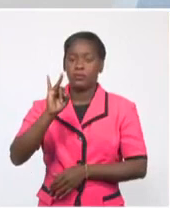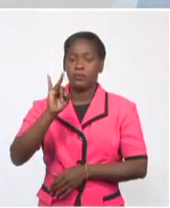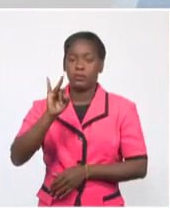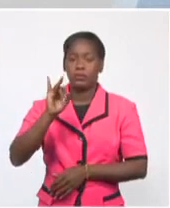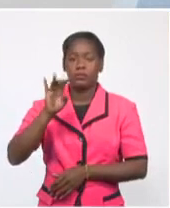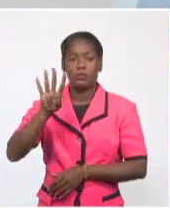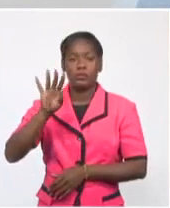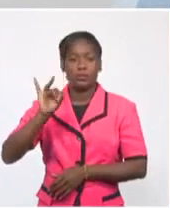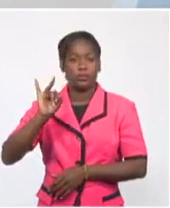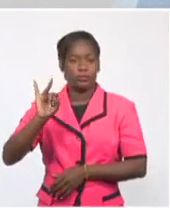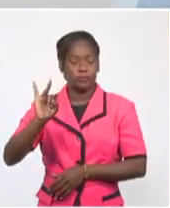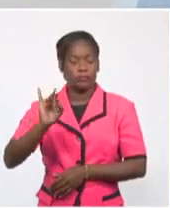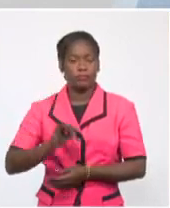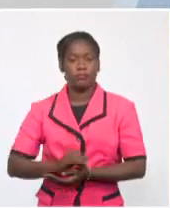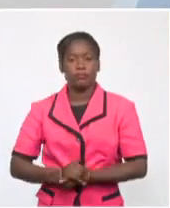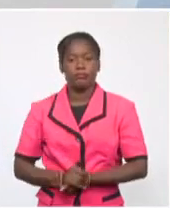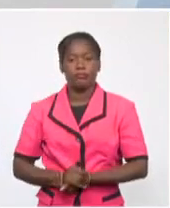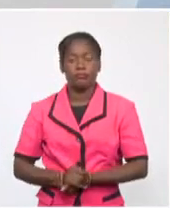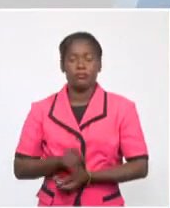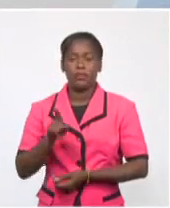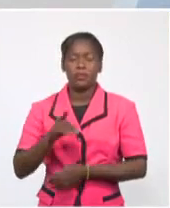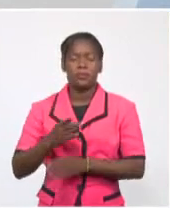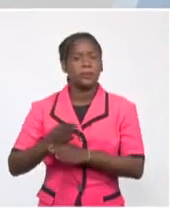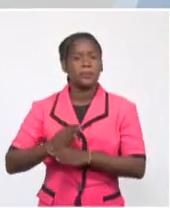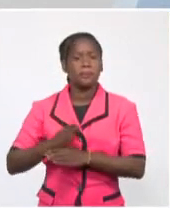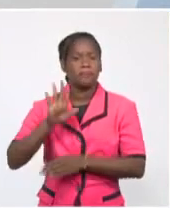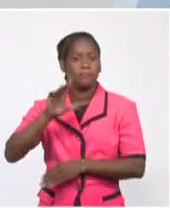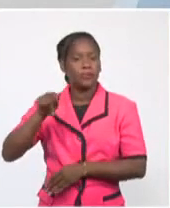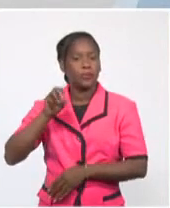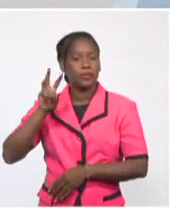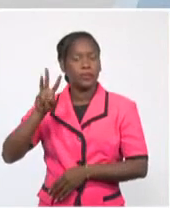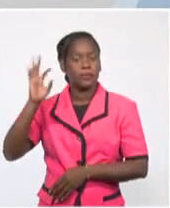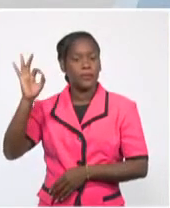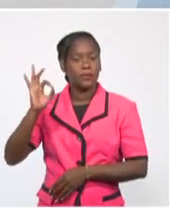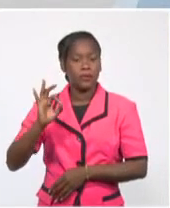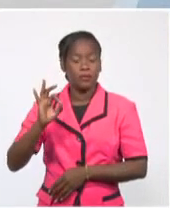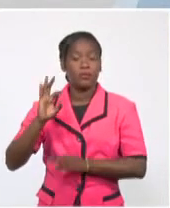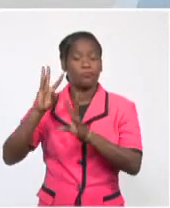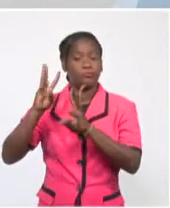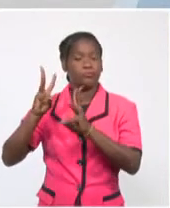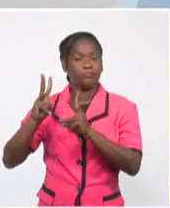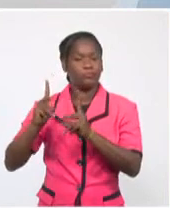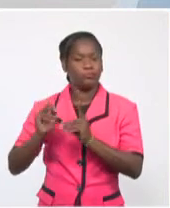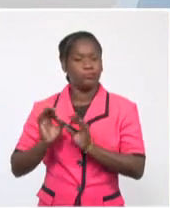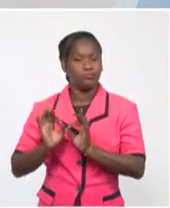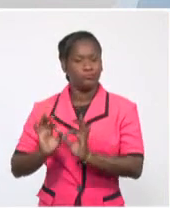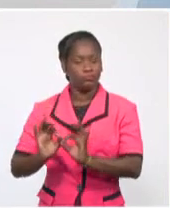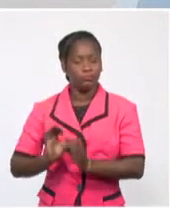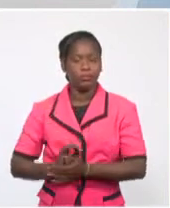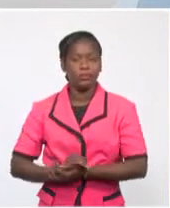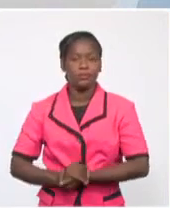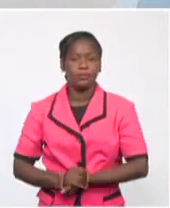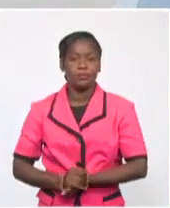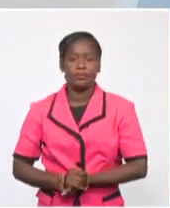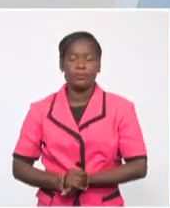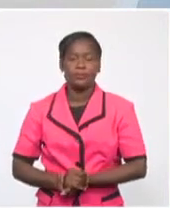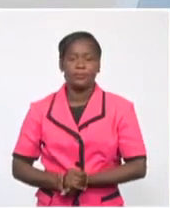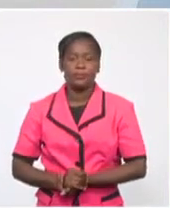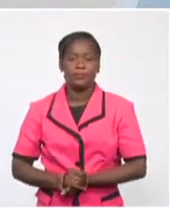4.747, el 5,3% de todos los casos que se han diagnosticado en nuestro